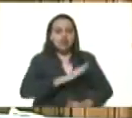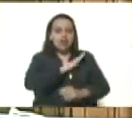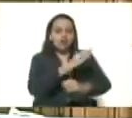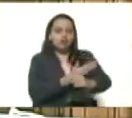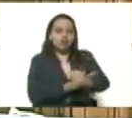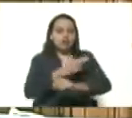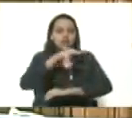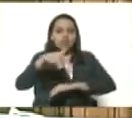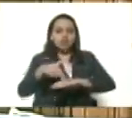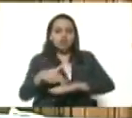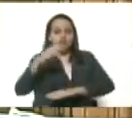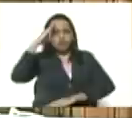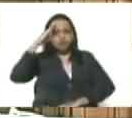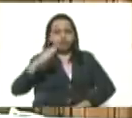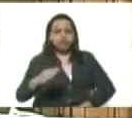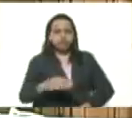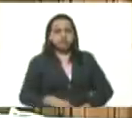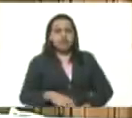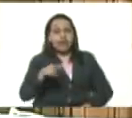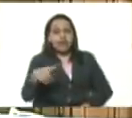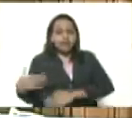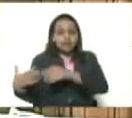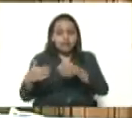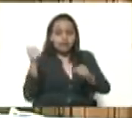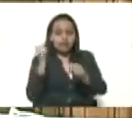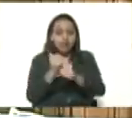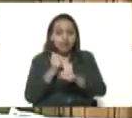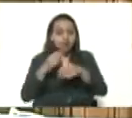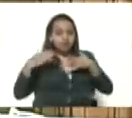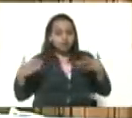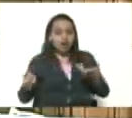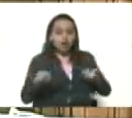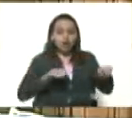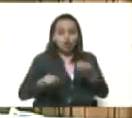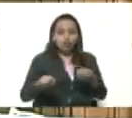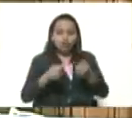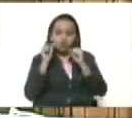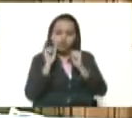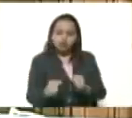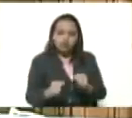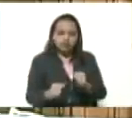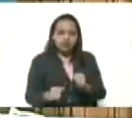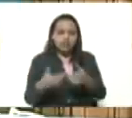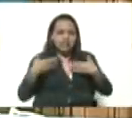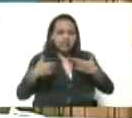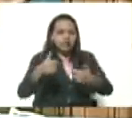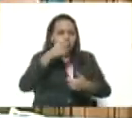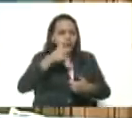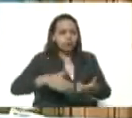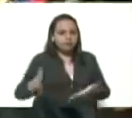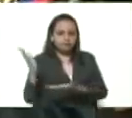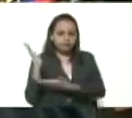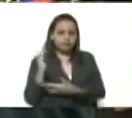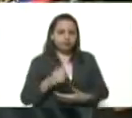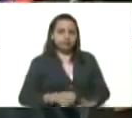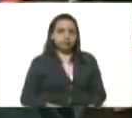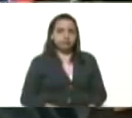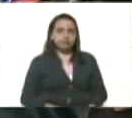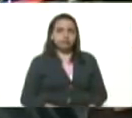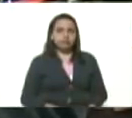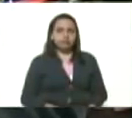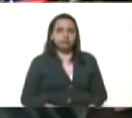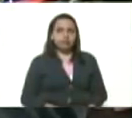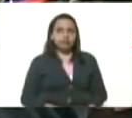Nacional Bolivariana, en esta batalla tremenda por el control de la seguridad y por la salud del pueblo? Por favor. Mi comandante